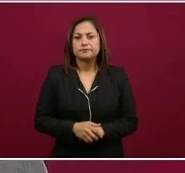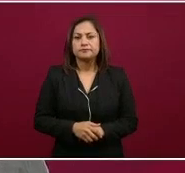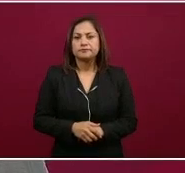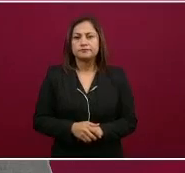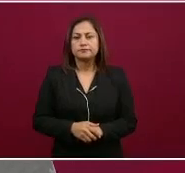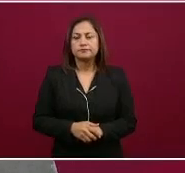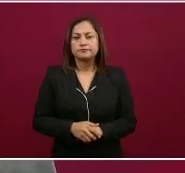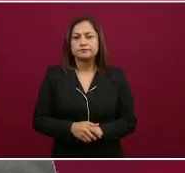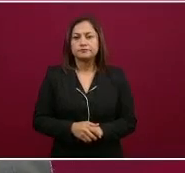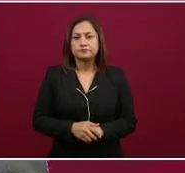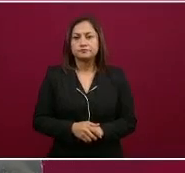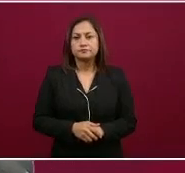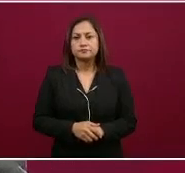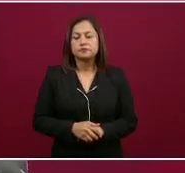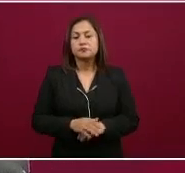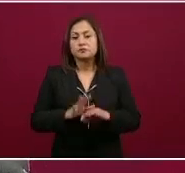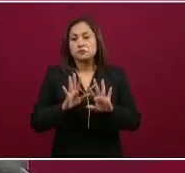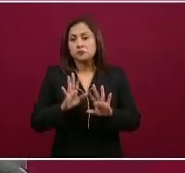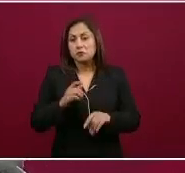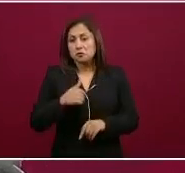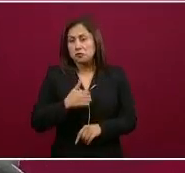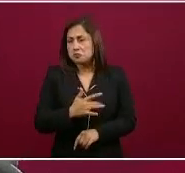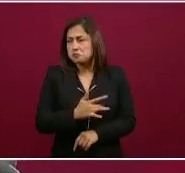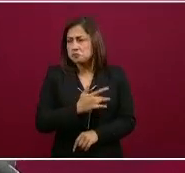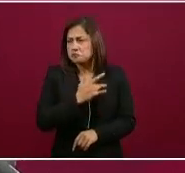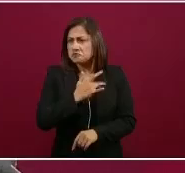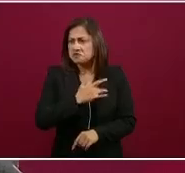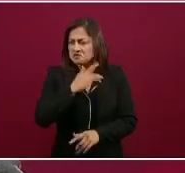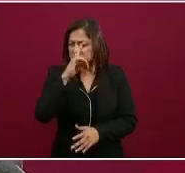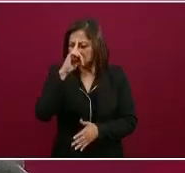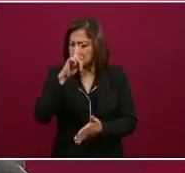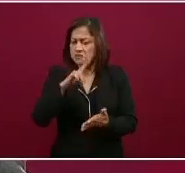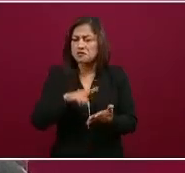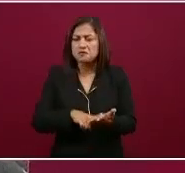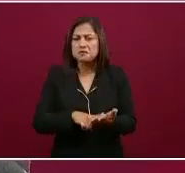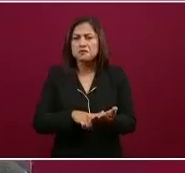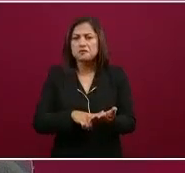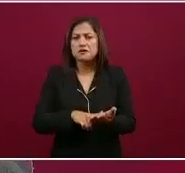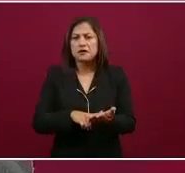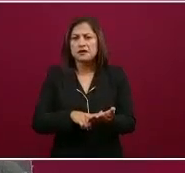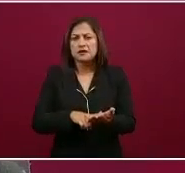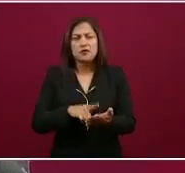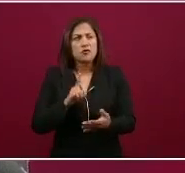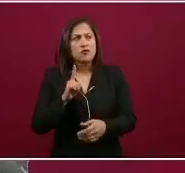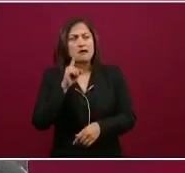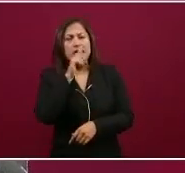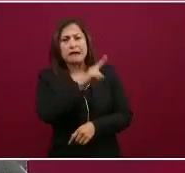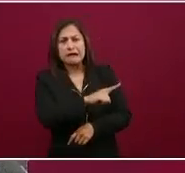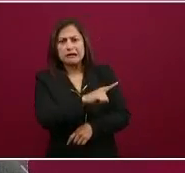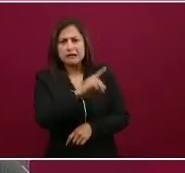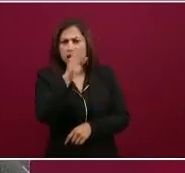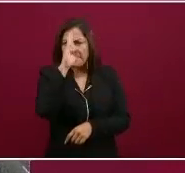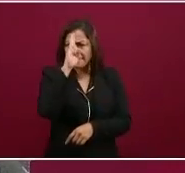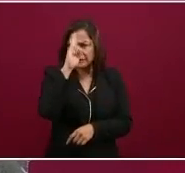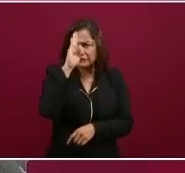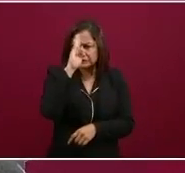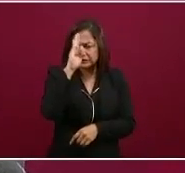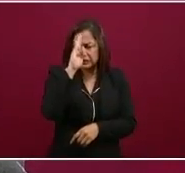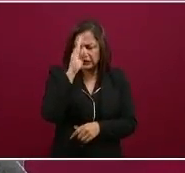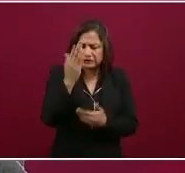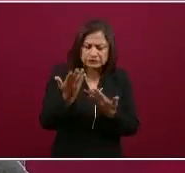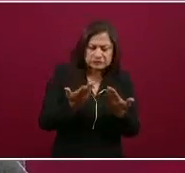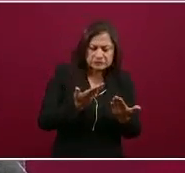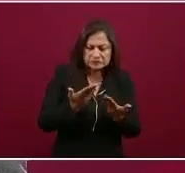se va a analizar más esta postura en el gobierno de Estados